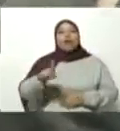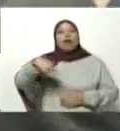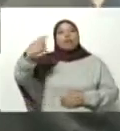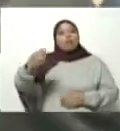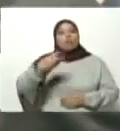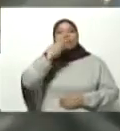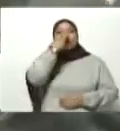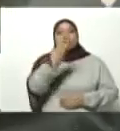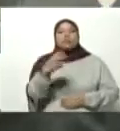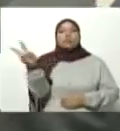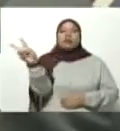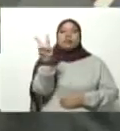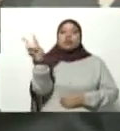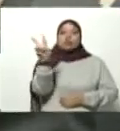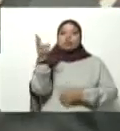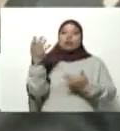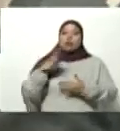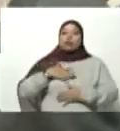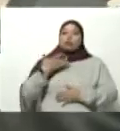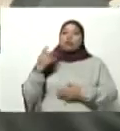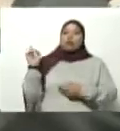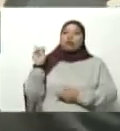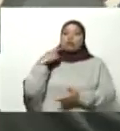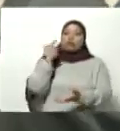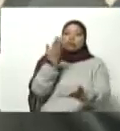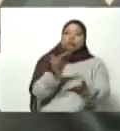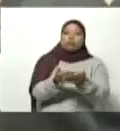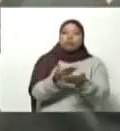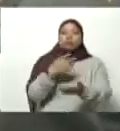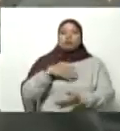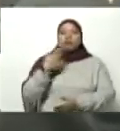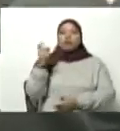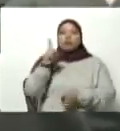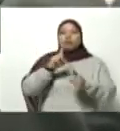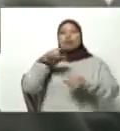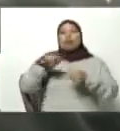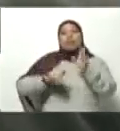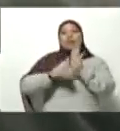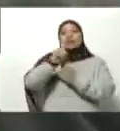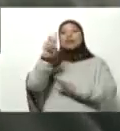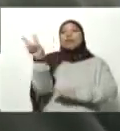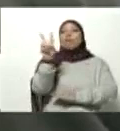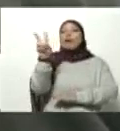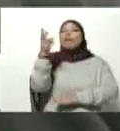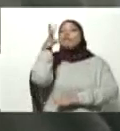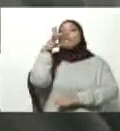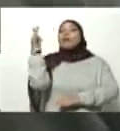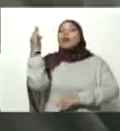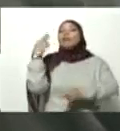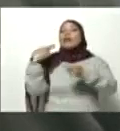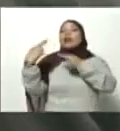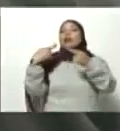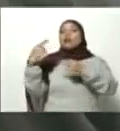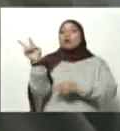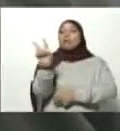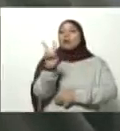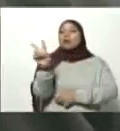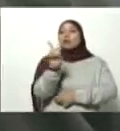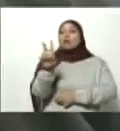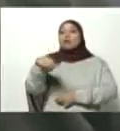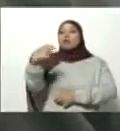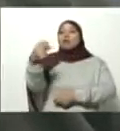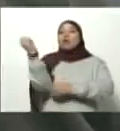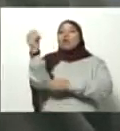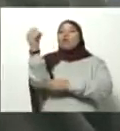Y que pudiéramos comenzar un trabajo bilateral útil para el país y la región. A la orden. Pero nosotros somos todos a vuestra disposición. Por la conferencia que